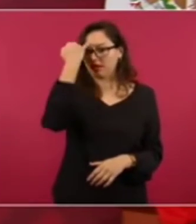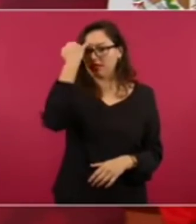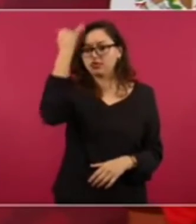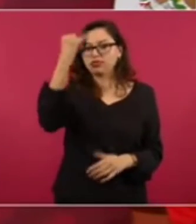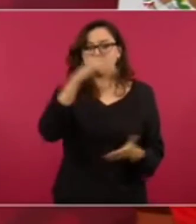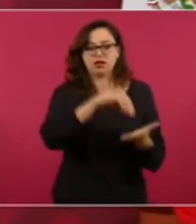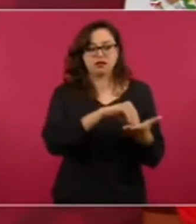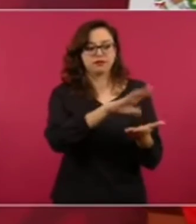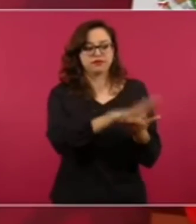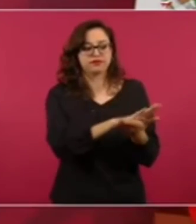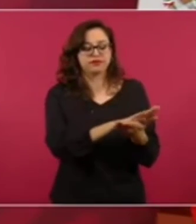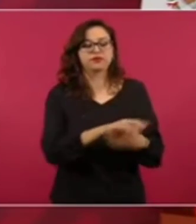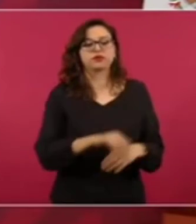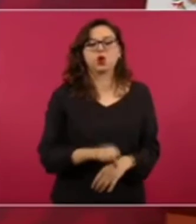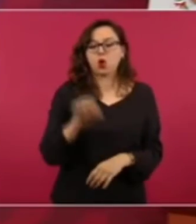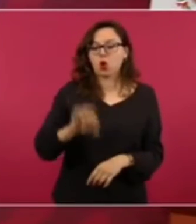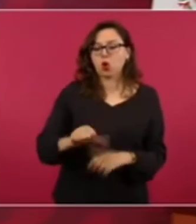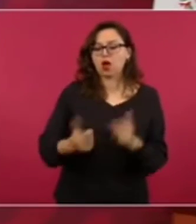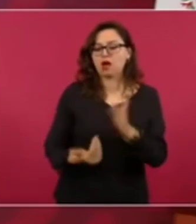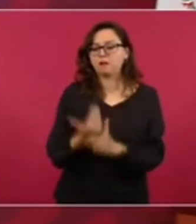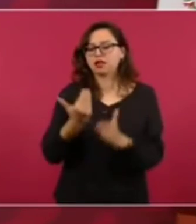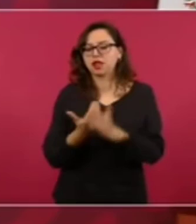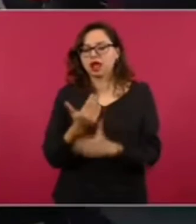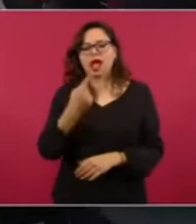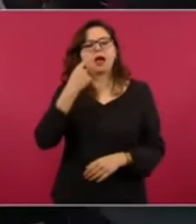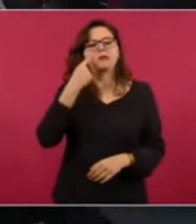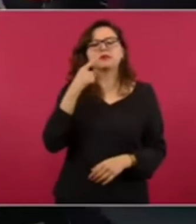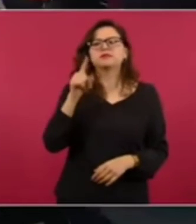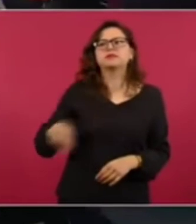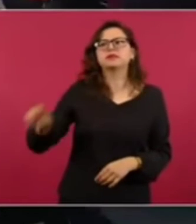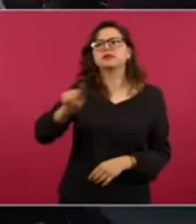¿sí? ¿Quiénes votaron a favor?